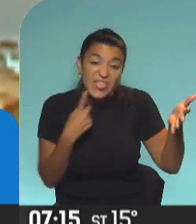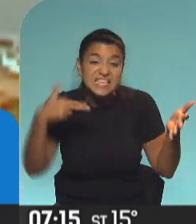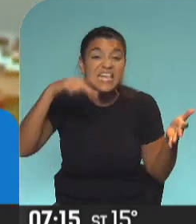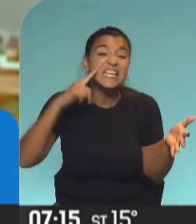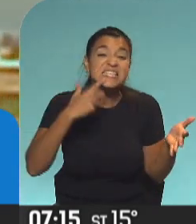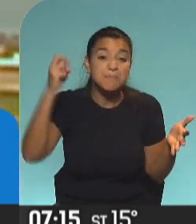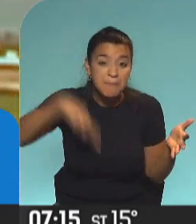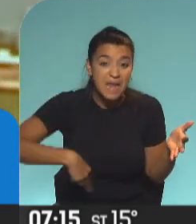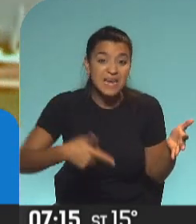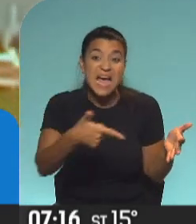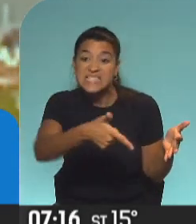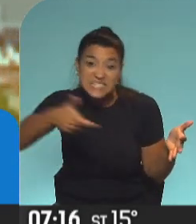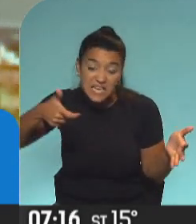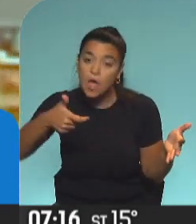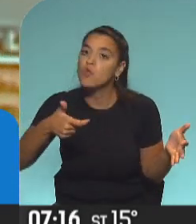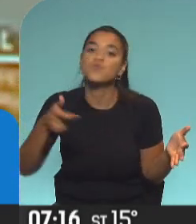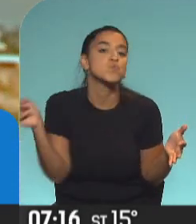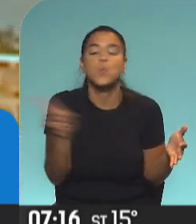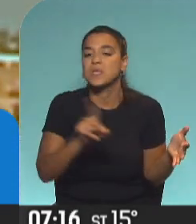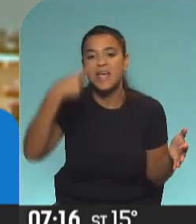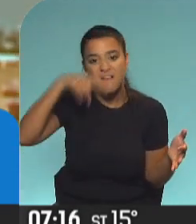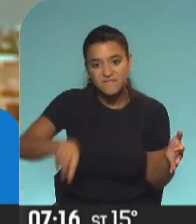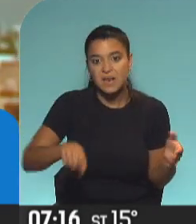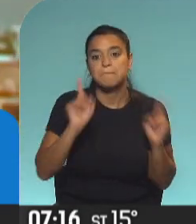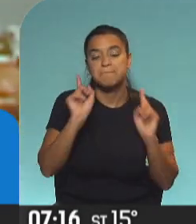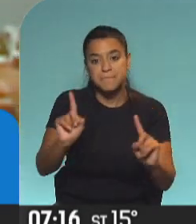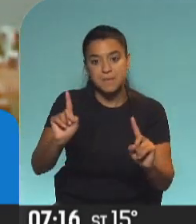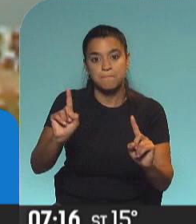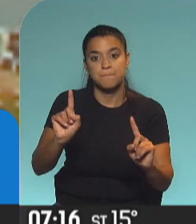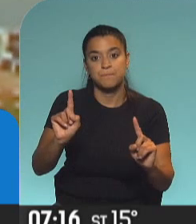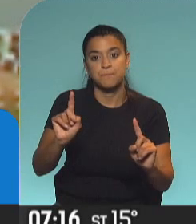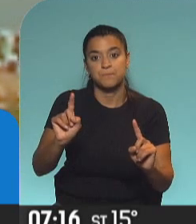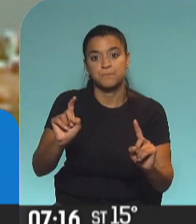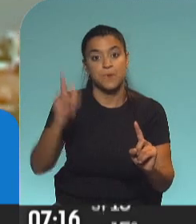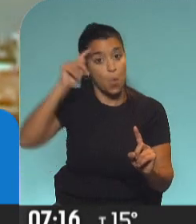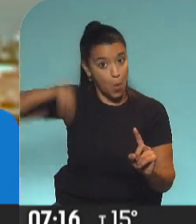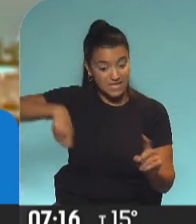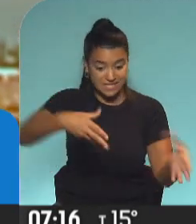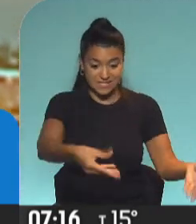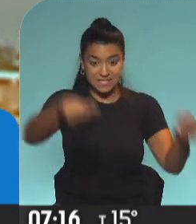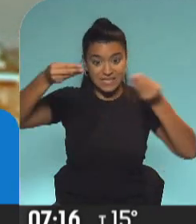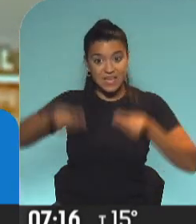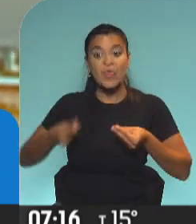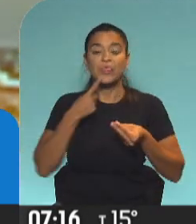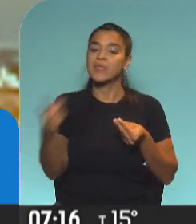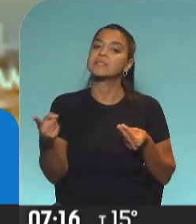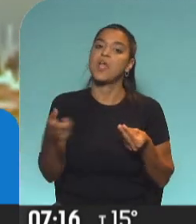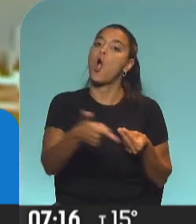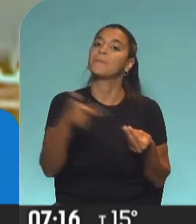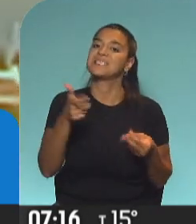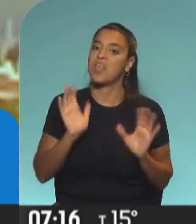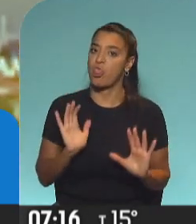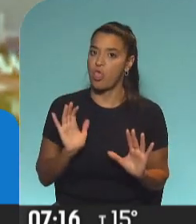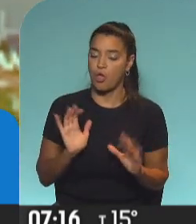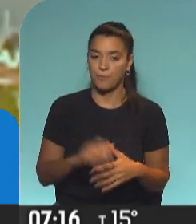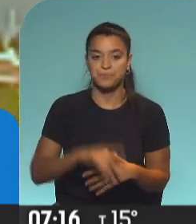fue asesinado no es el que finalmente toma el juez a la hora de decir que fue homicidio.